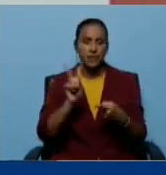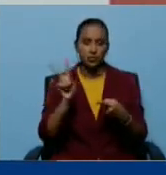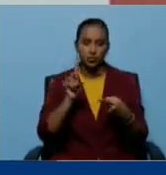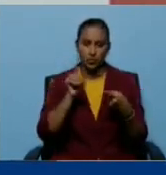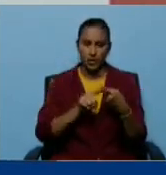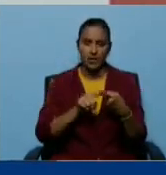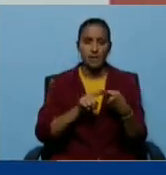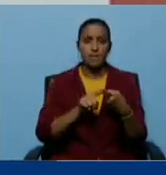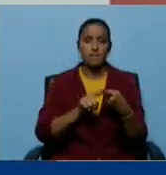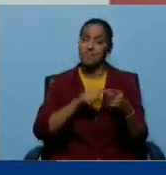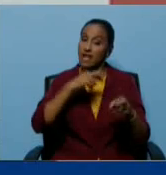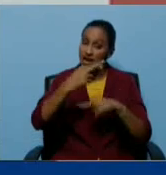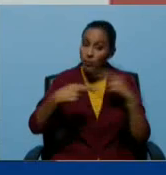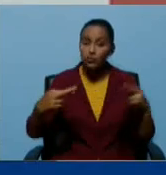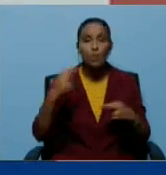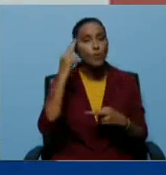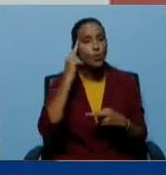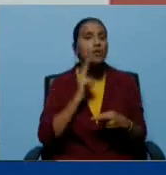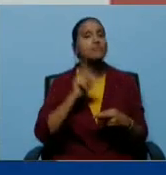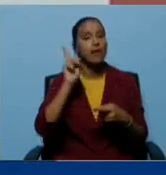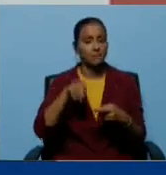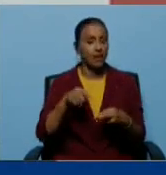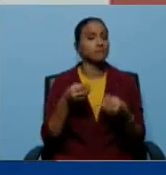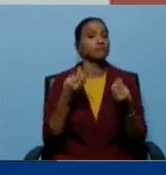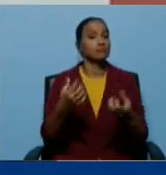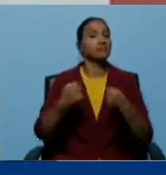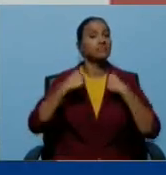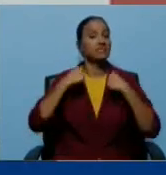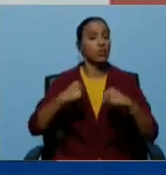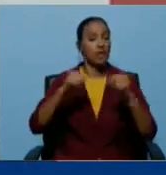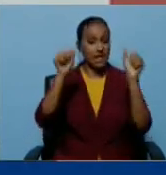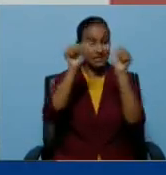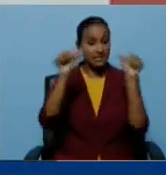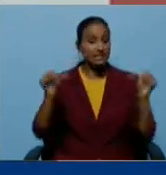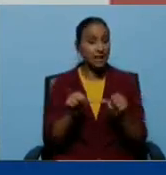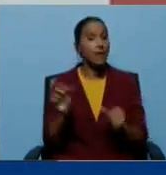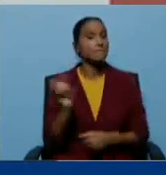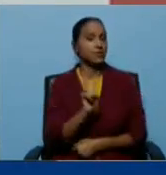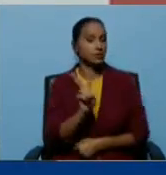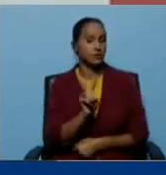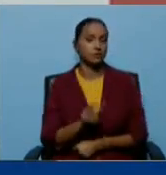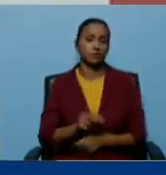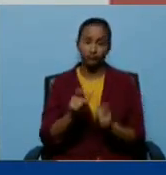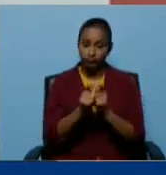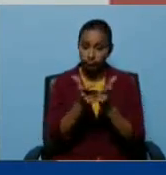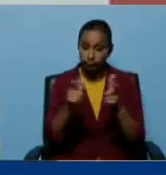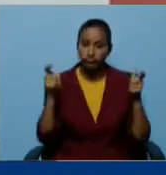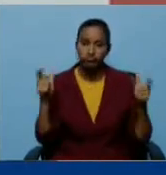de la revolución bolivariana, que es la garantía de la existencia de Venezuela.